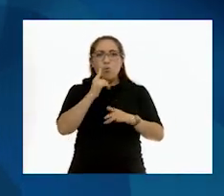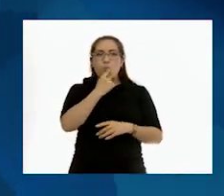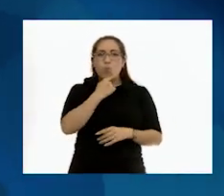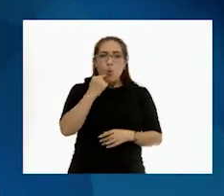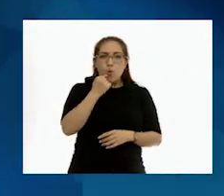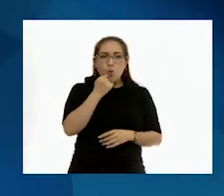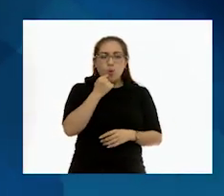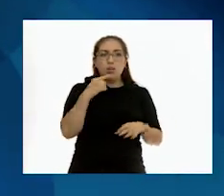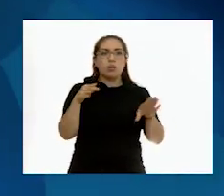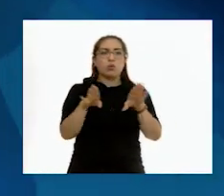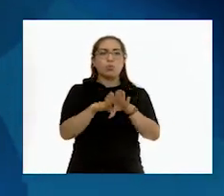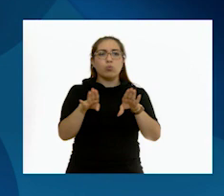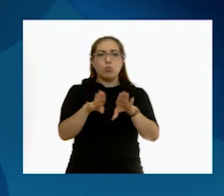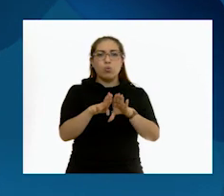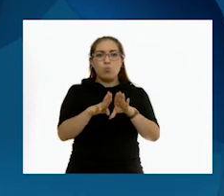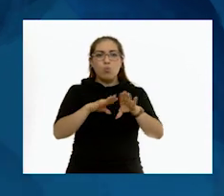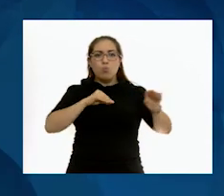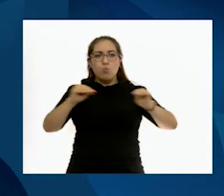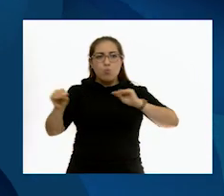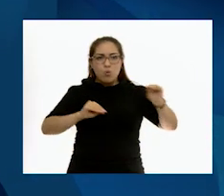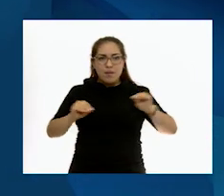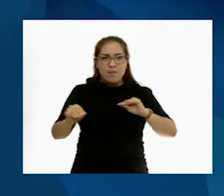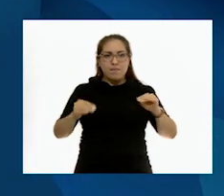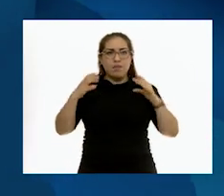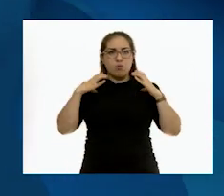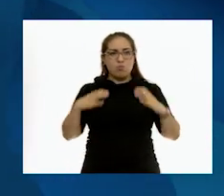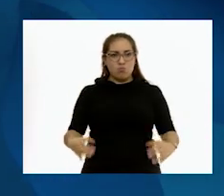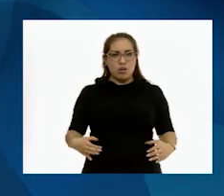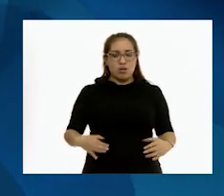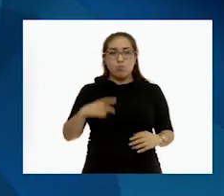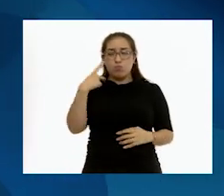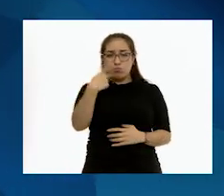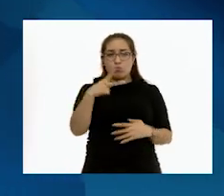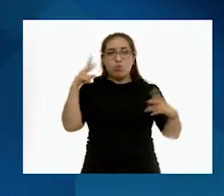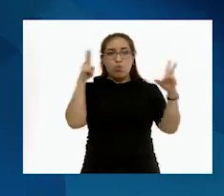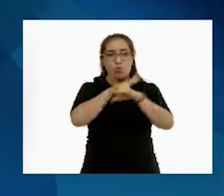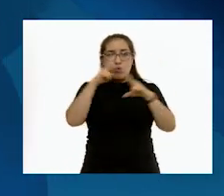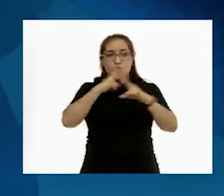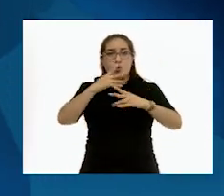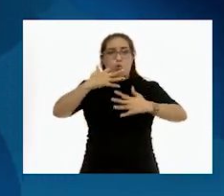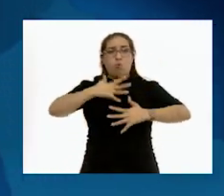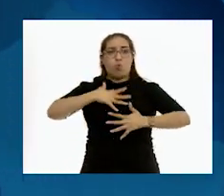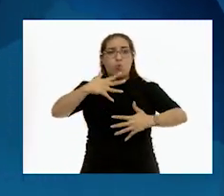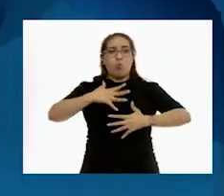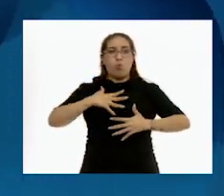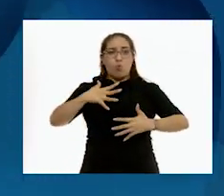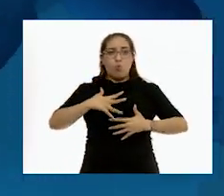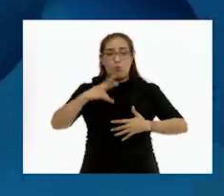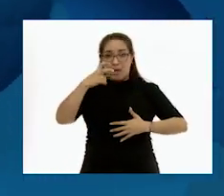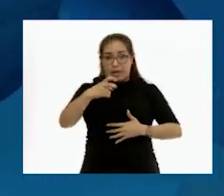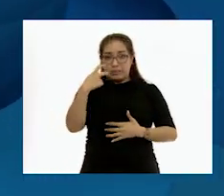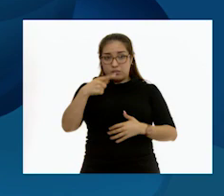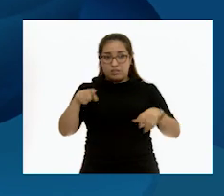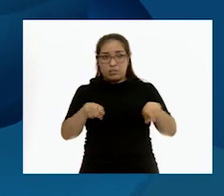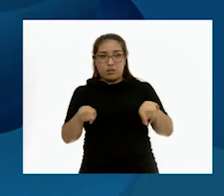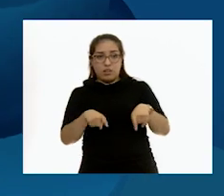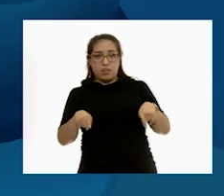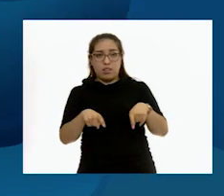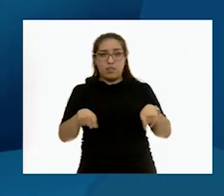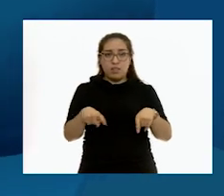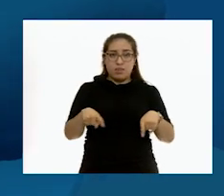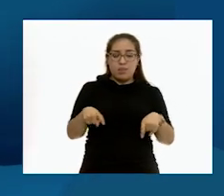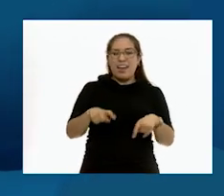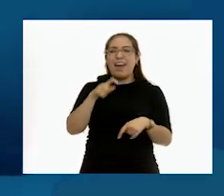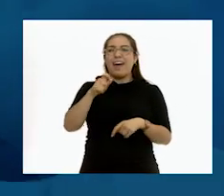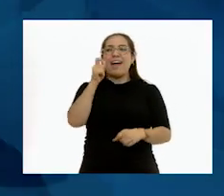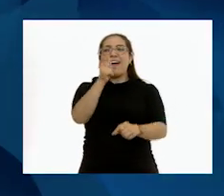la manera en que camina y mueve las manos. ¿Se nota su respiración? Este Este conjunto de rasgos nos permite crear